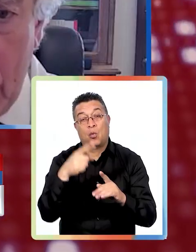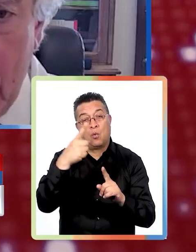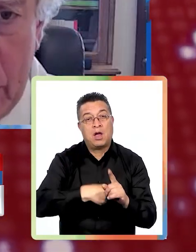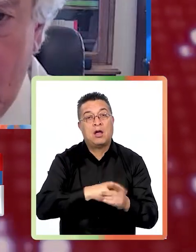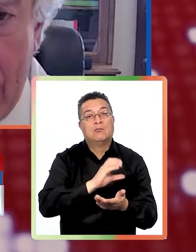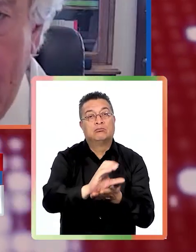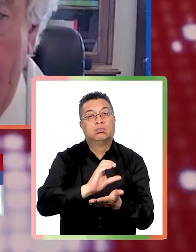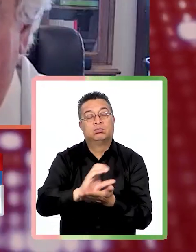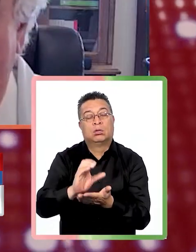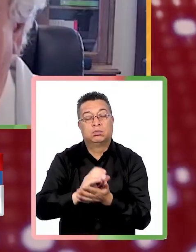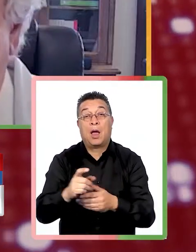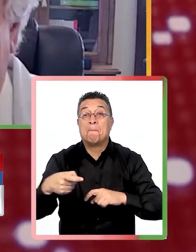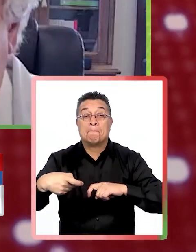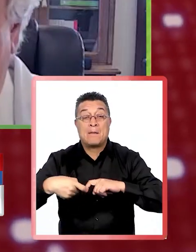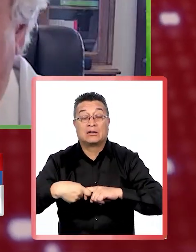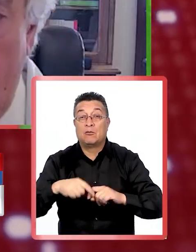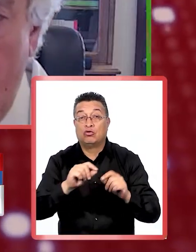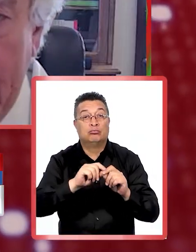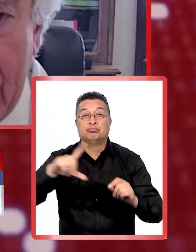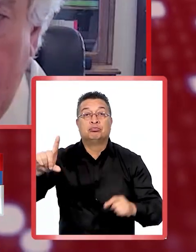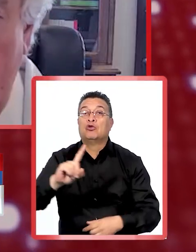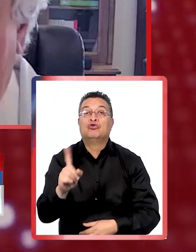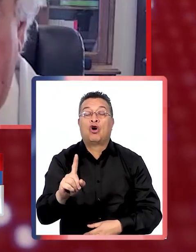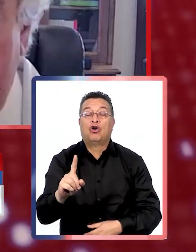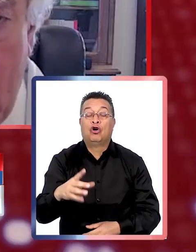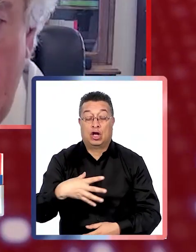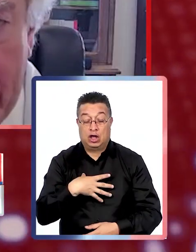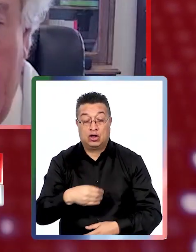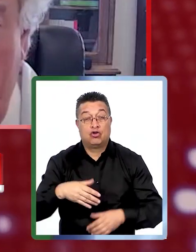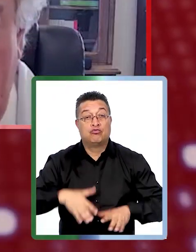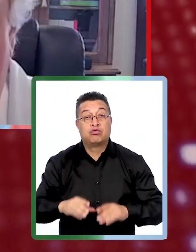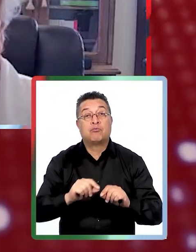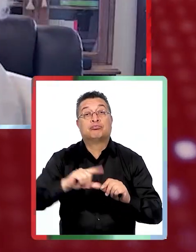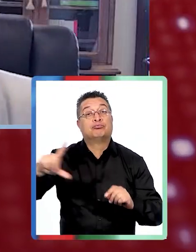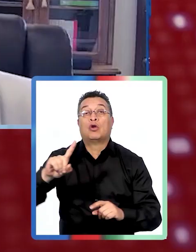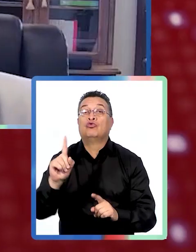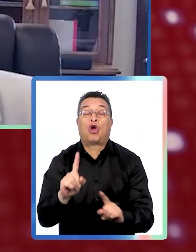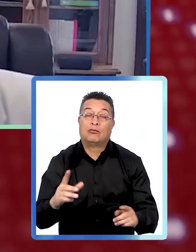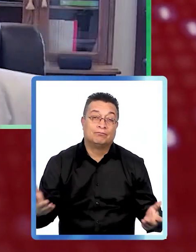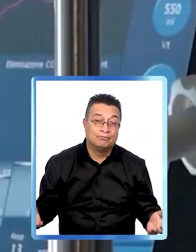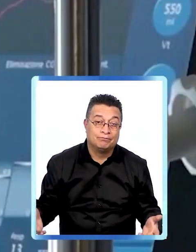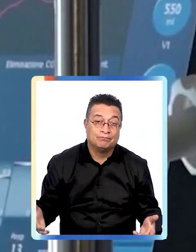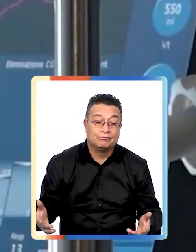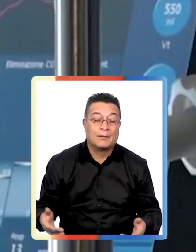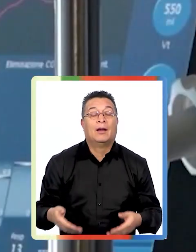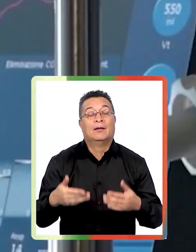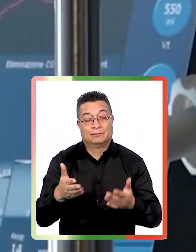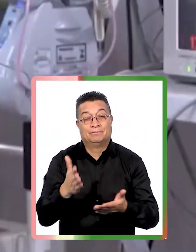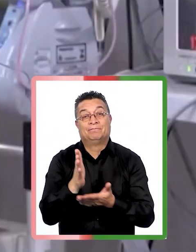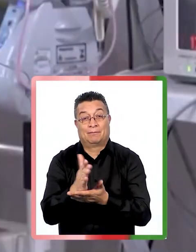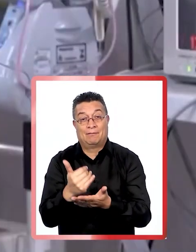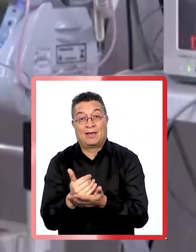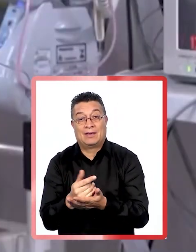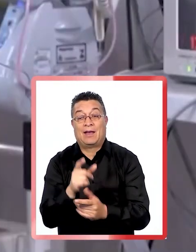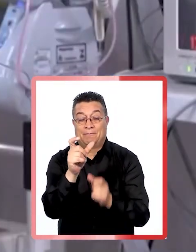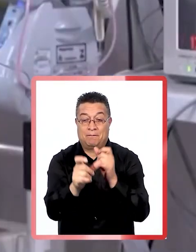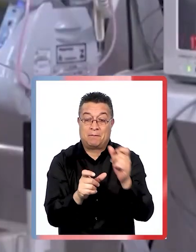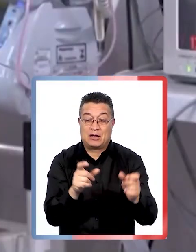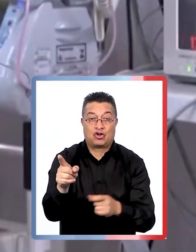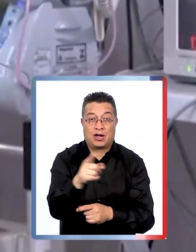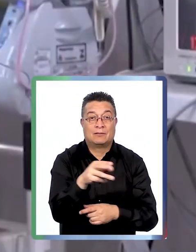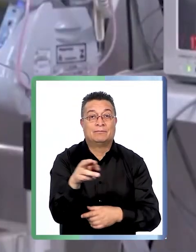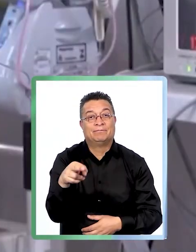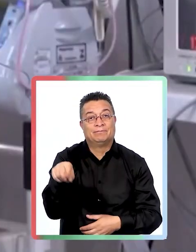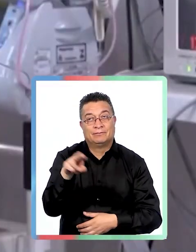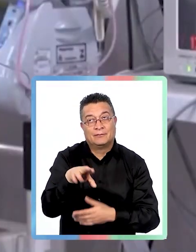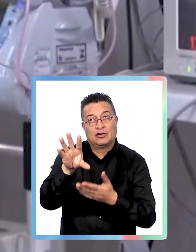aporte económico mensual. Y los matrimonios no aumentaron ni tampoco ha aumentado el número de hijos. Ahora, las medidas que la